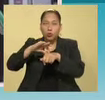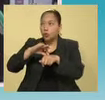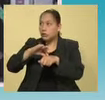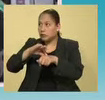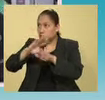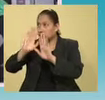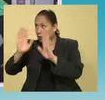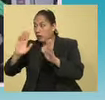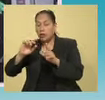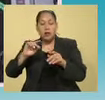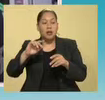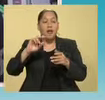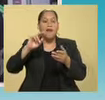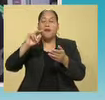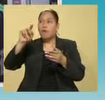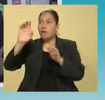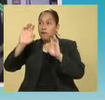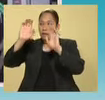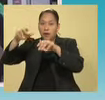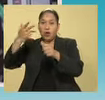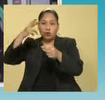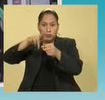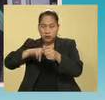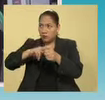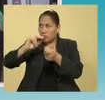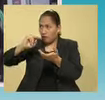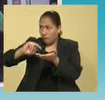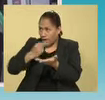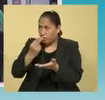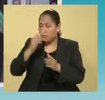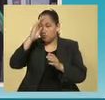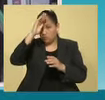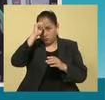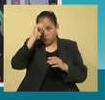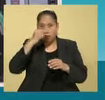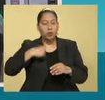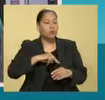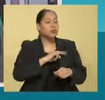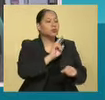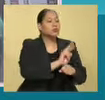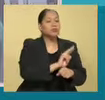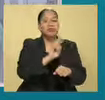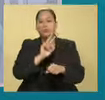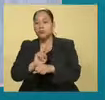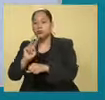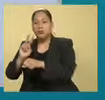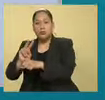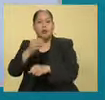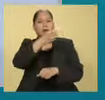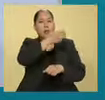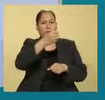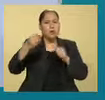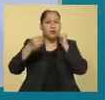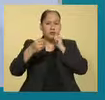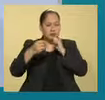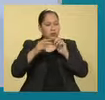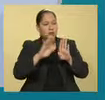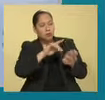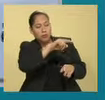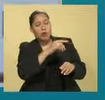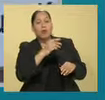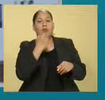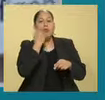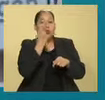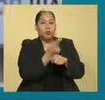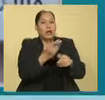se firma en una institución médica. Y nosotros somos encargados de hacer un seguimiento de todas las voluntades anticipadas que